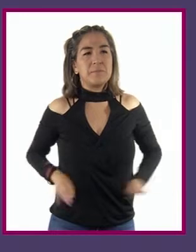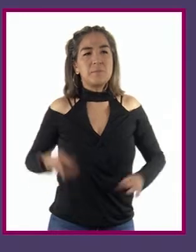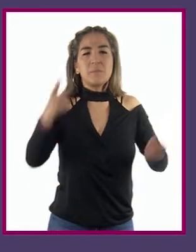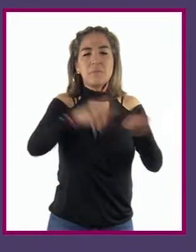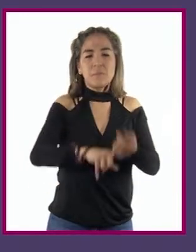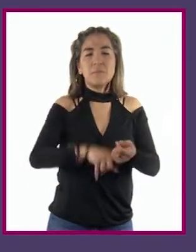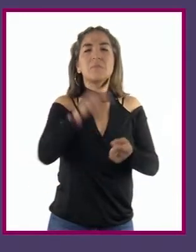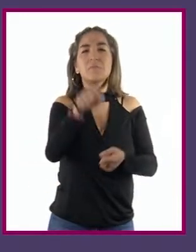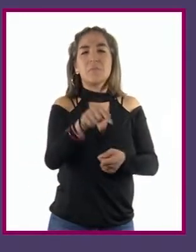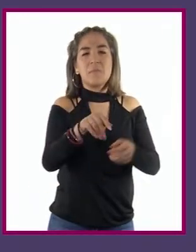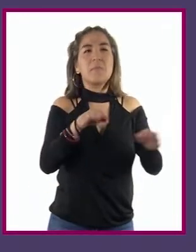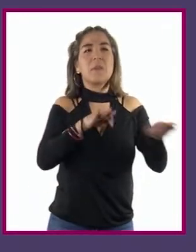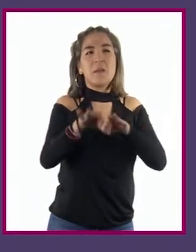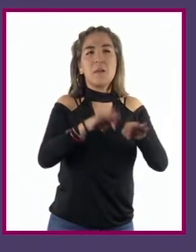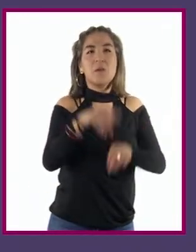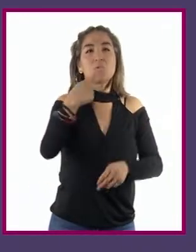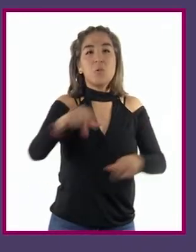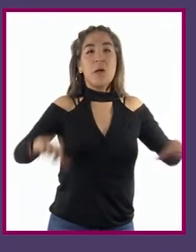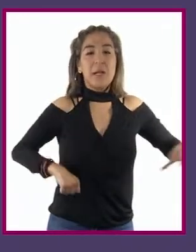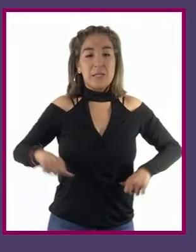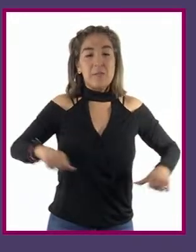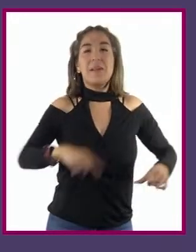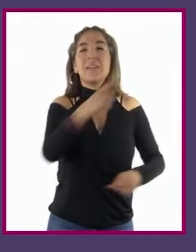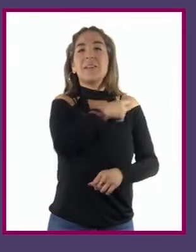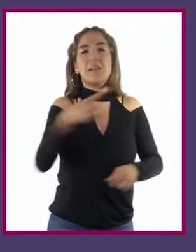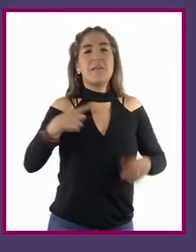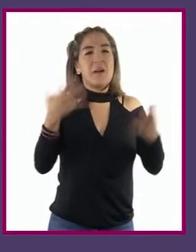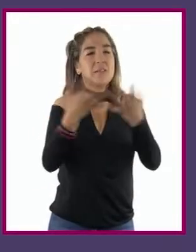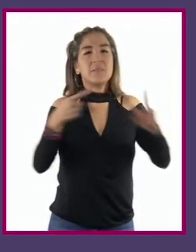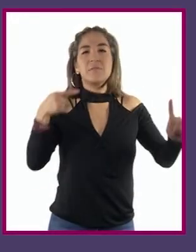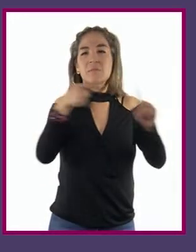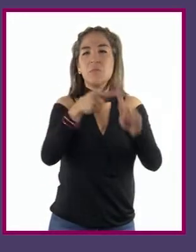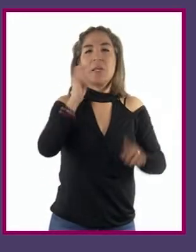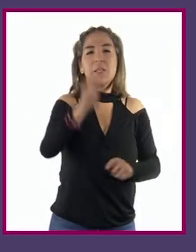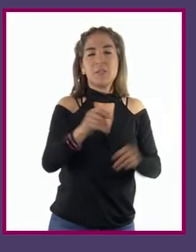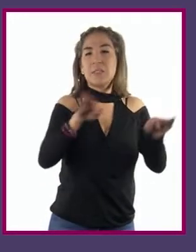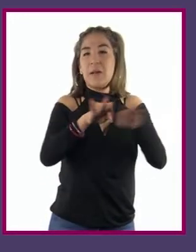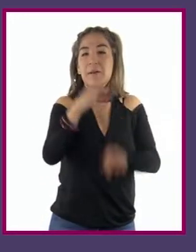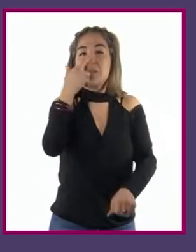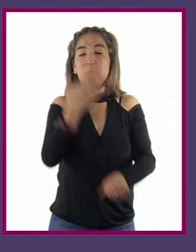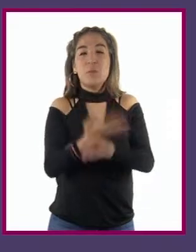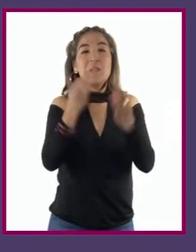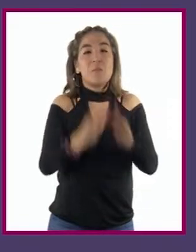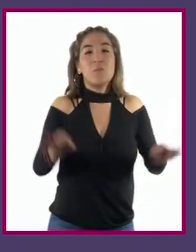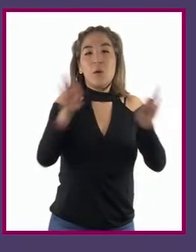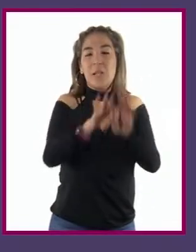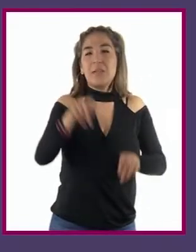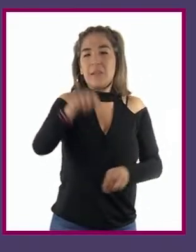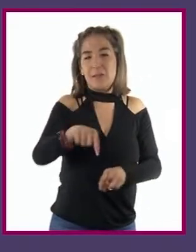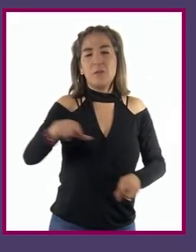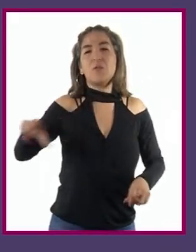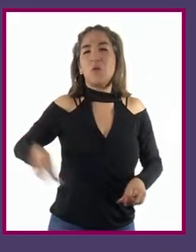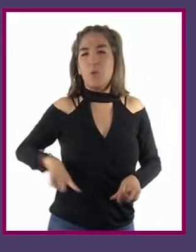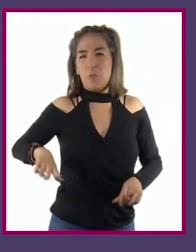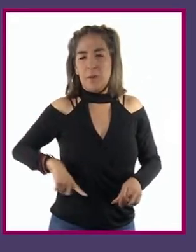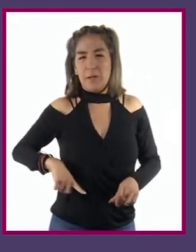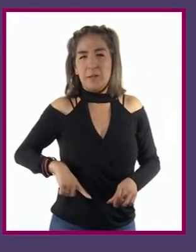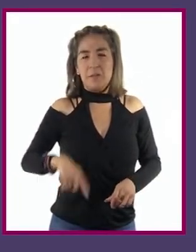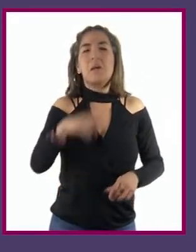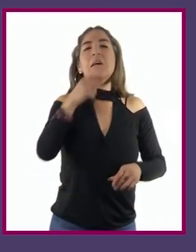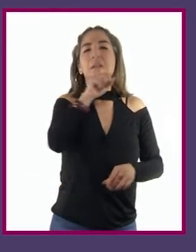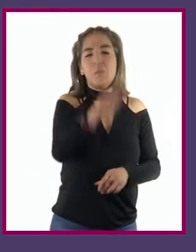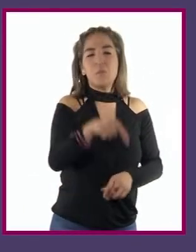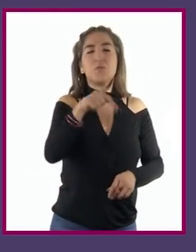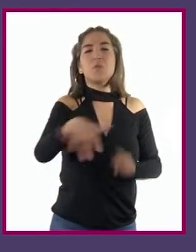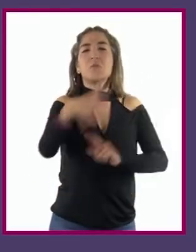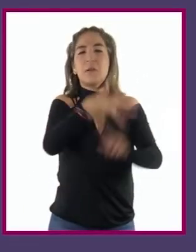servidores públicos es que sus actividades deben estar enmarcadas en las facultades primordiales del Estado. Ser servidor público